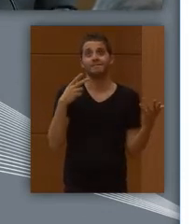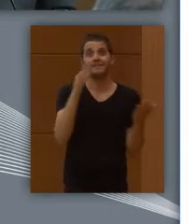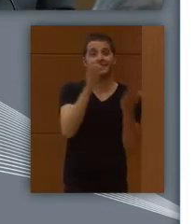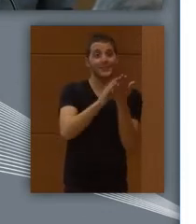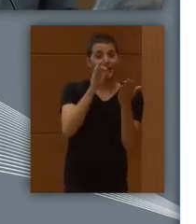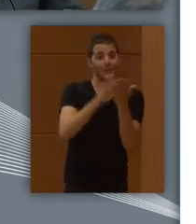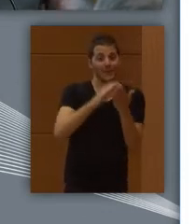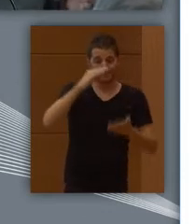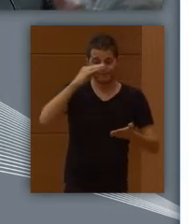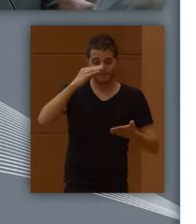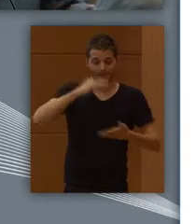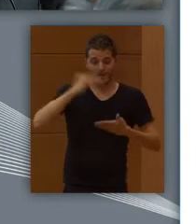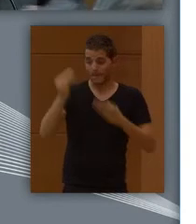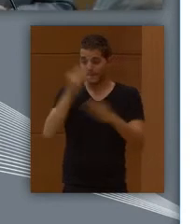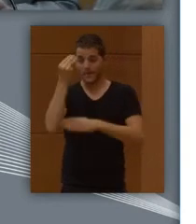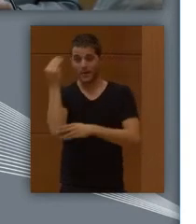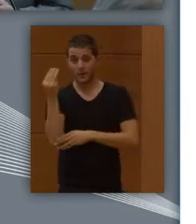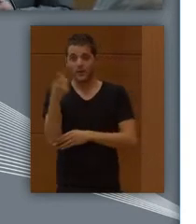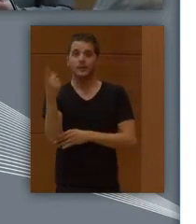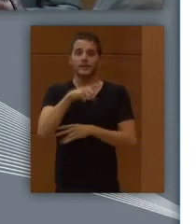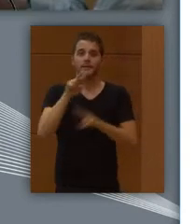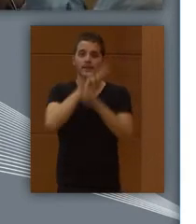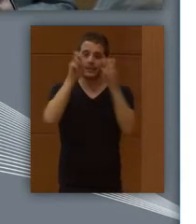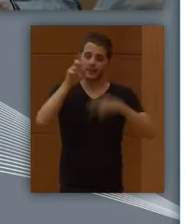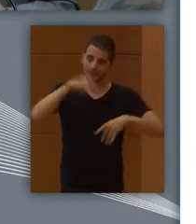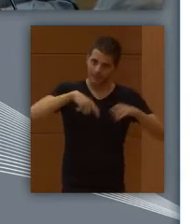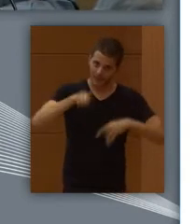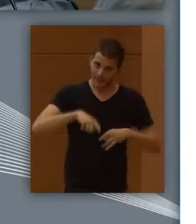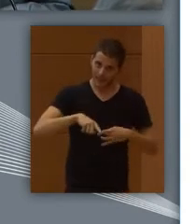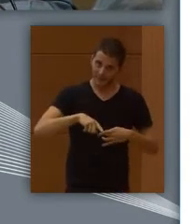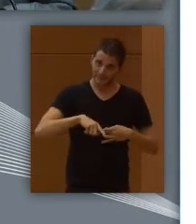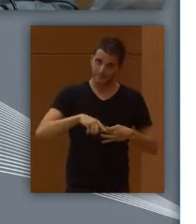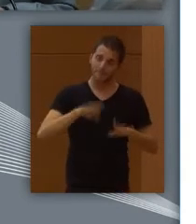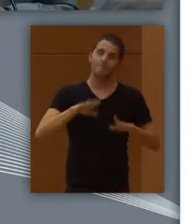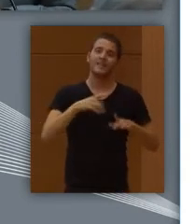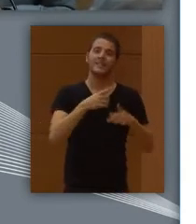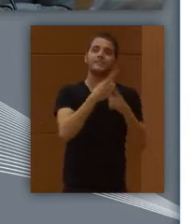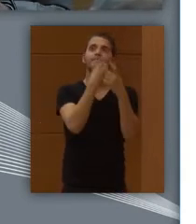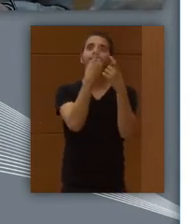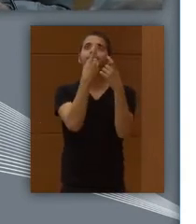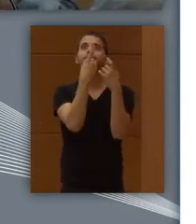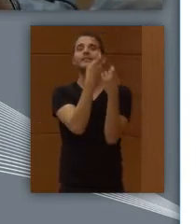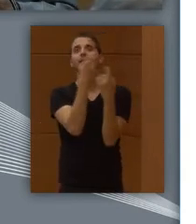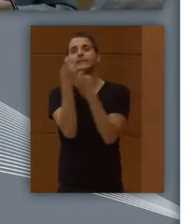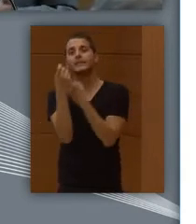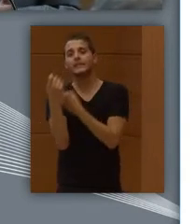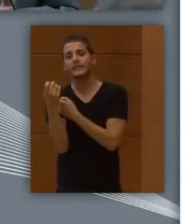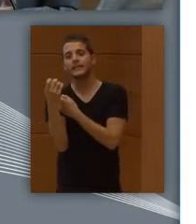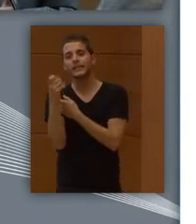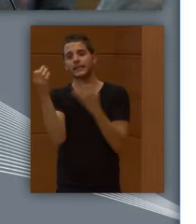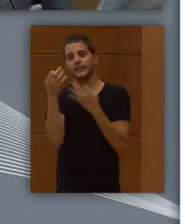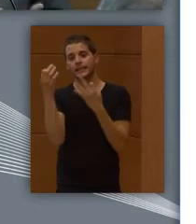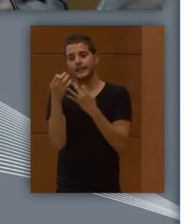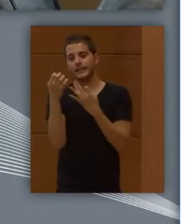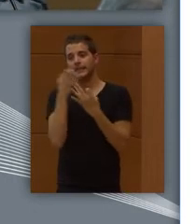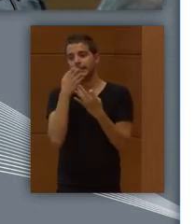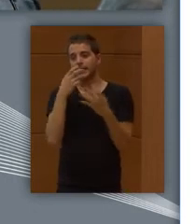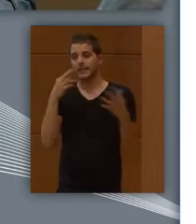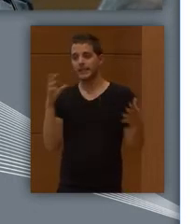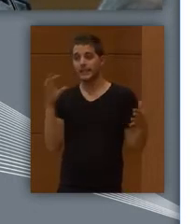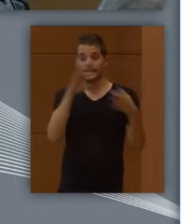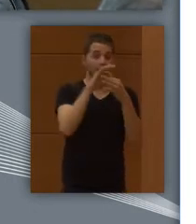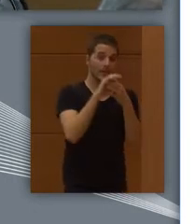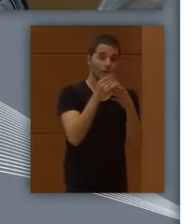más eficiente en todos los aspectos, también en el del transporte. Pero no necesariamente va a ser así si eso no se hace en